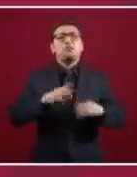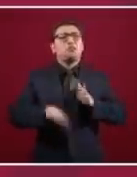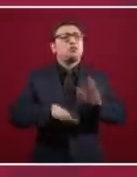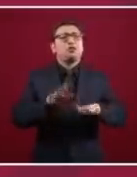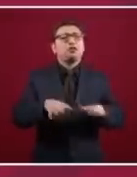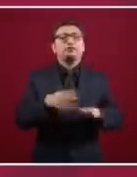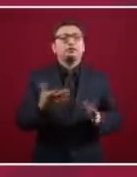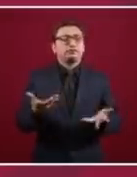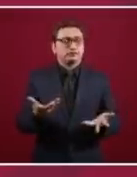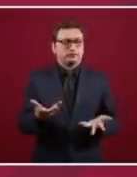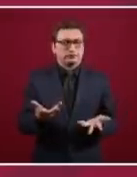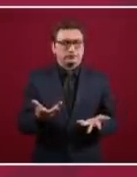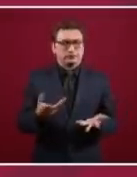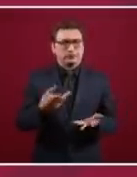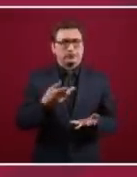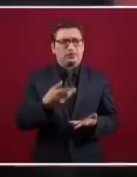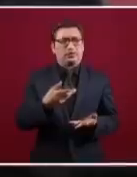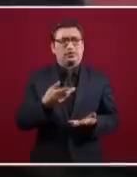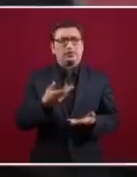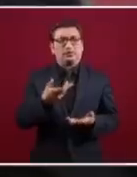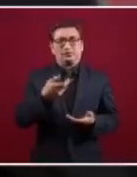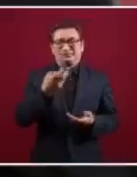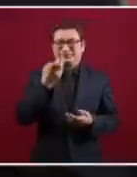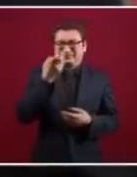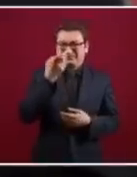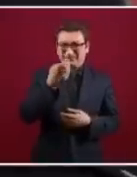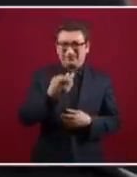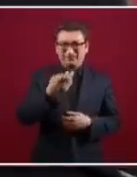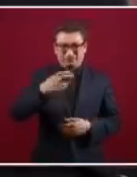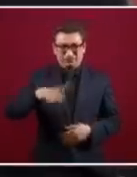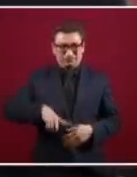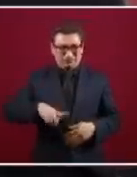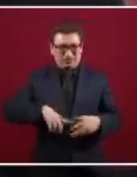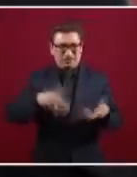entonces esa política